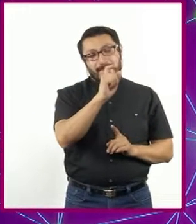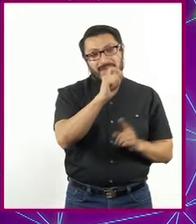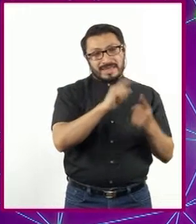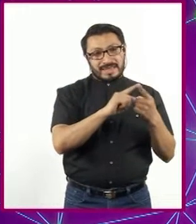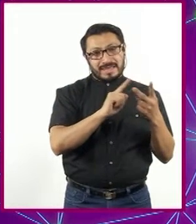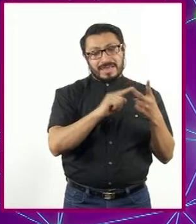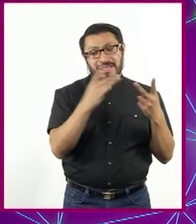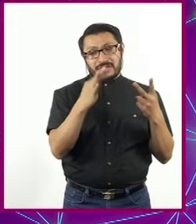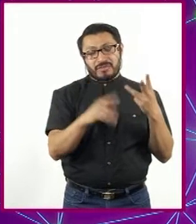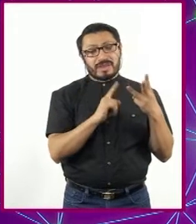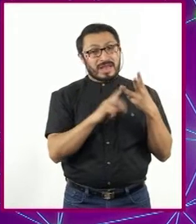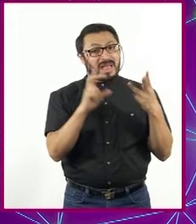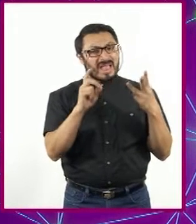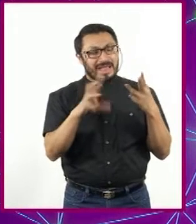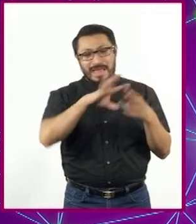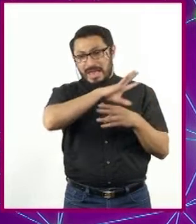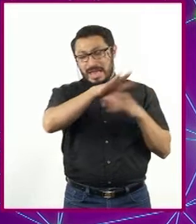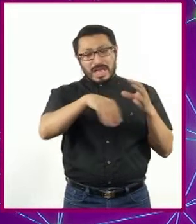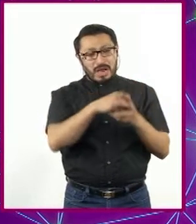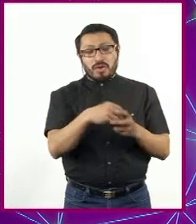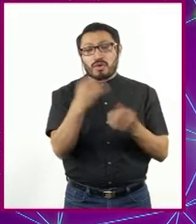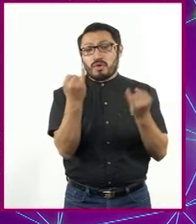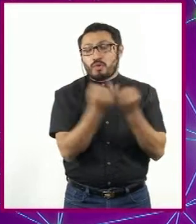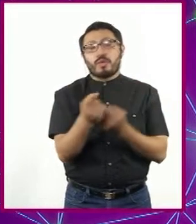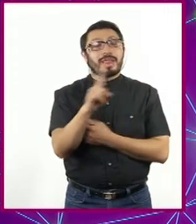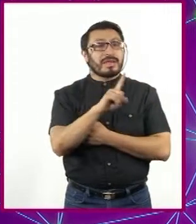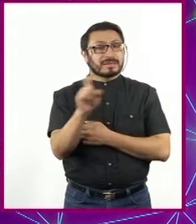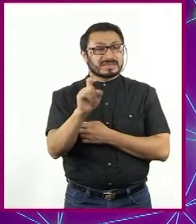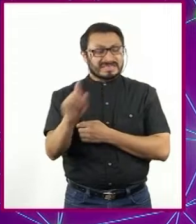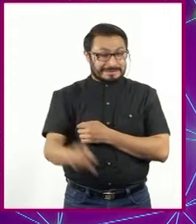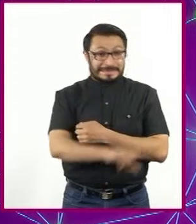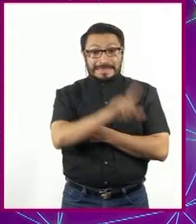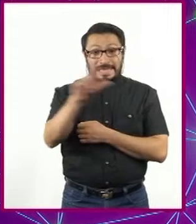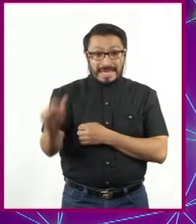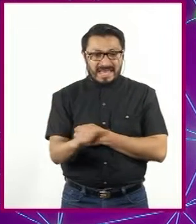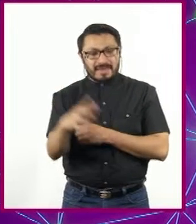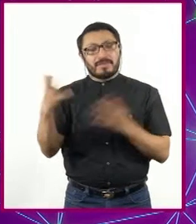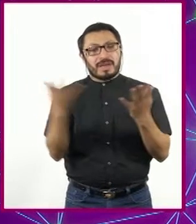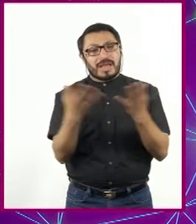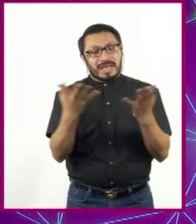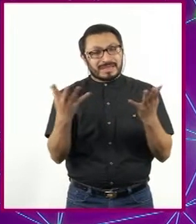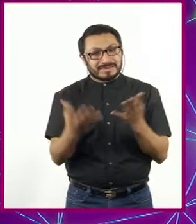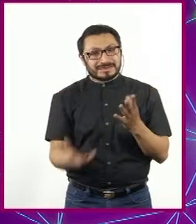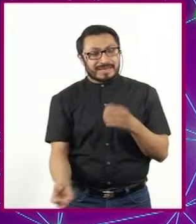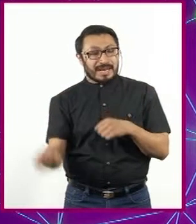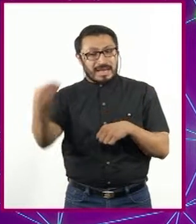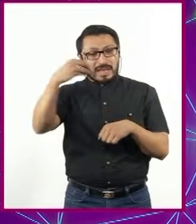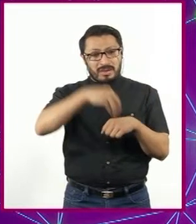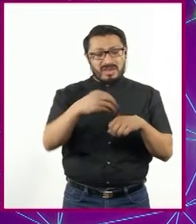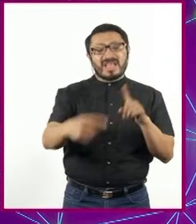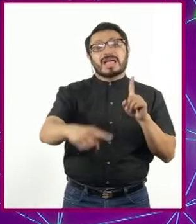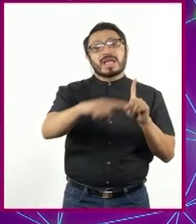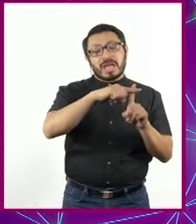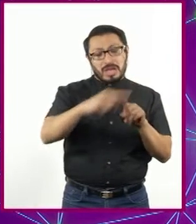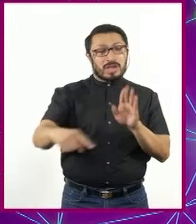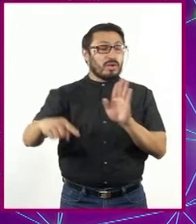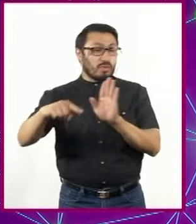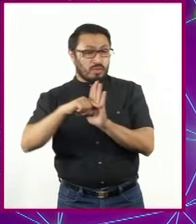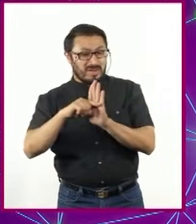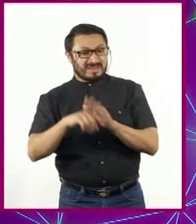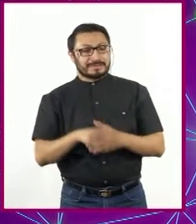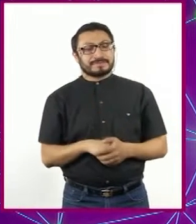más 30, que es igual a 100. Posteriormente, realizamos la adición entre números positivos y